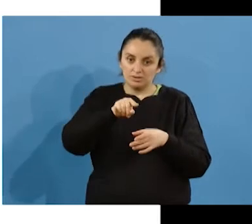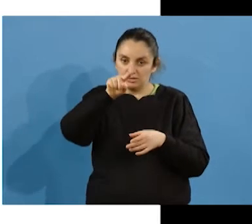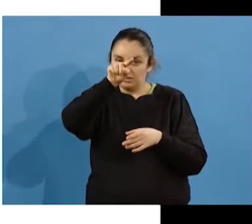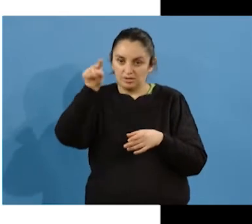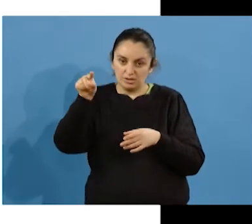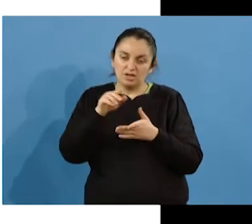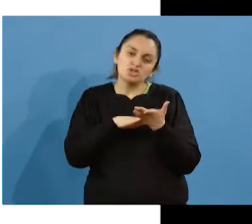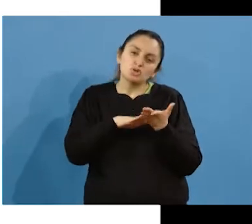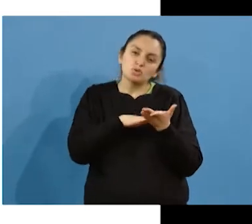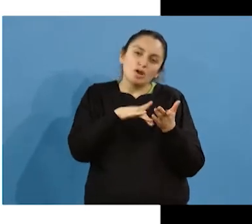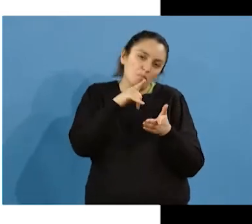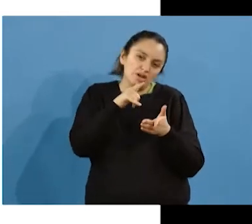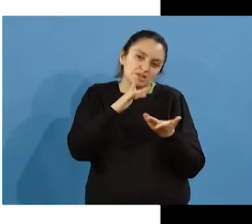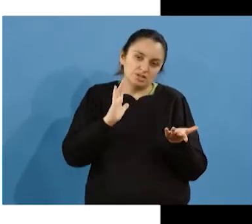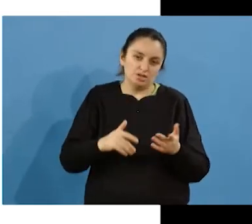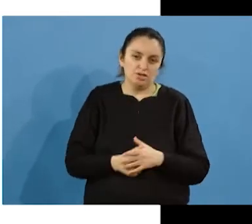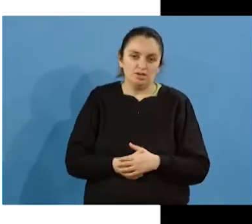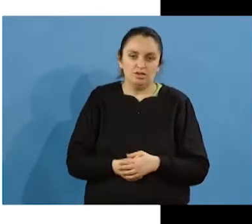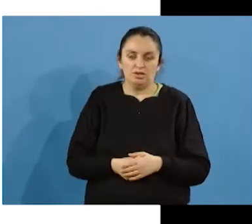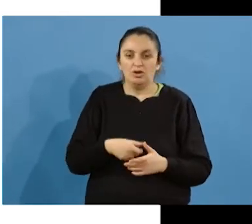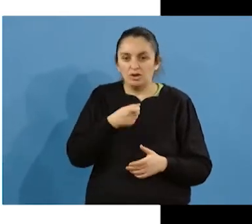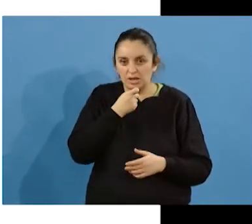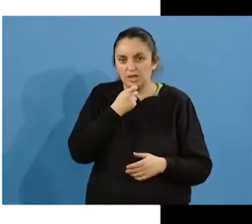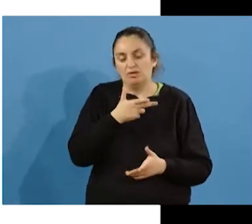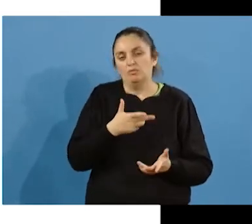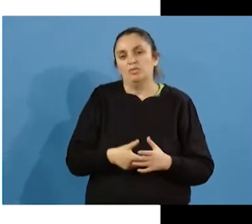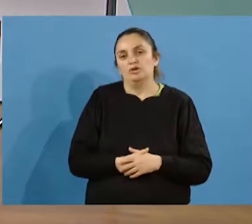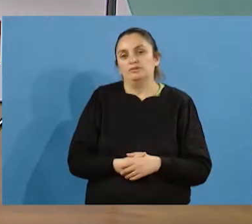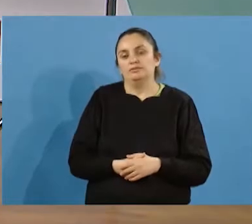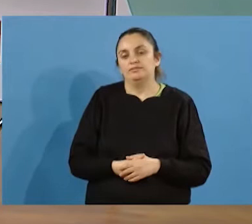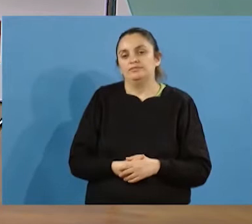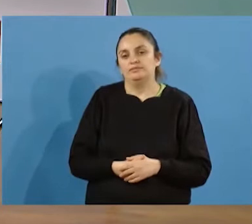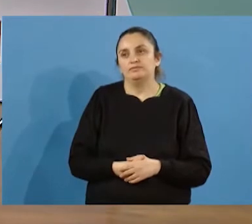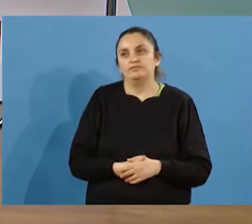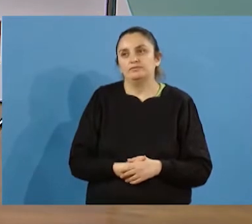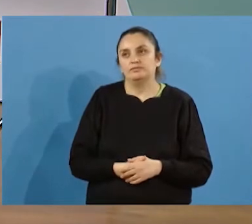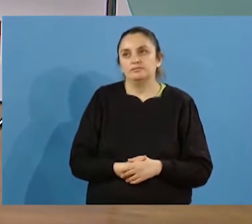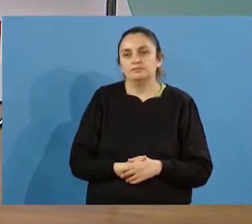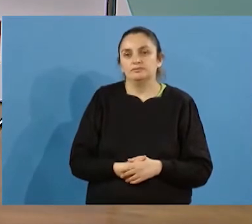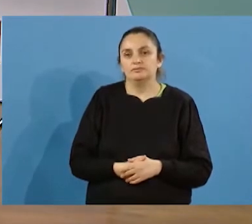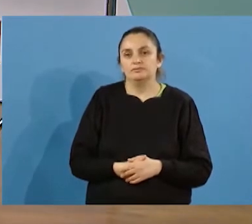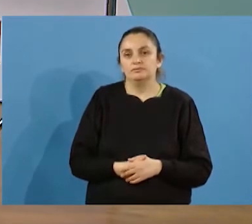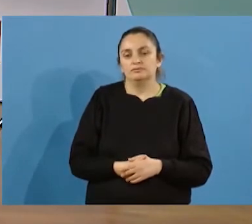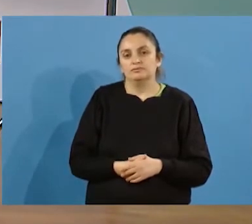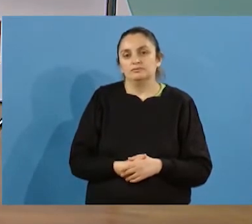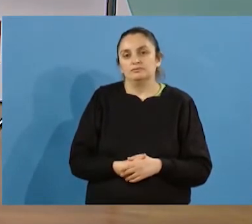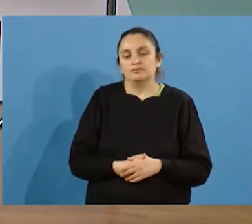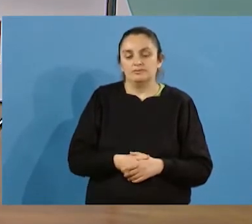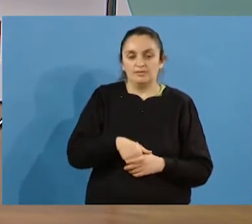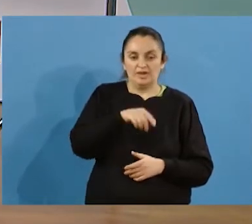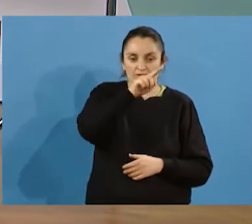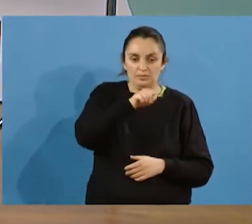resuelve más o menos de la misma forma vamos con el ejemplo al pizarrón fíjense que raíz